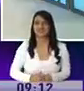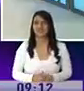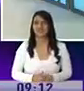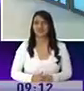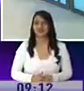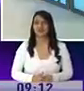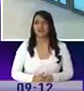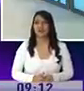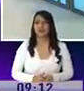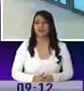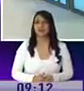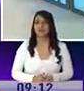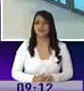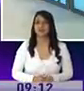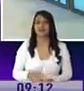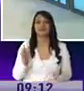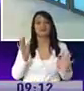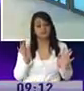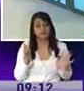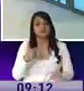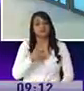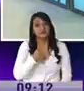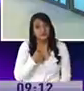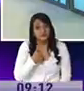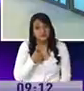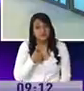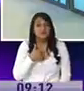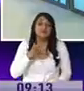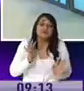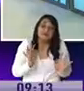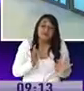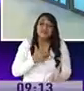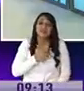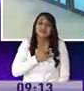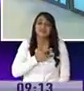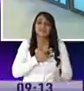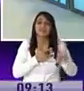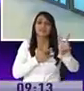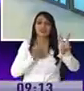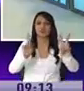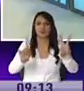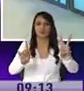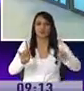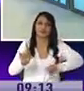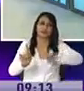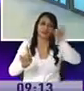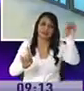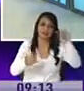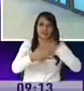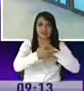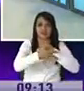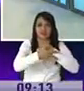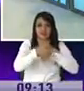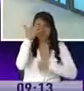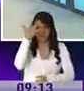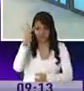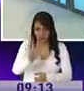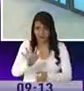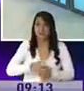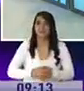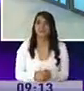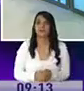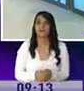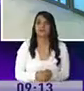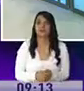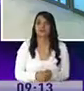esta Bueno yo yo palpito diríamos un dos a un por siempre digo el por Porque